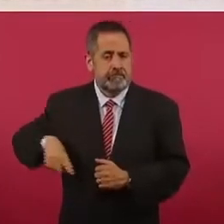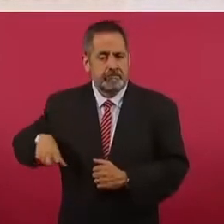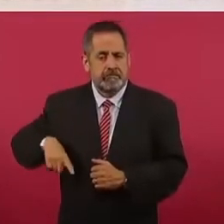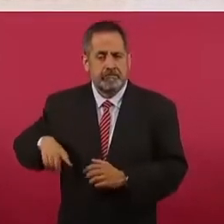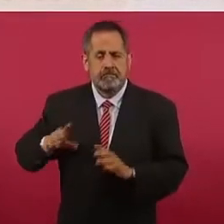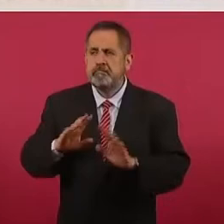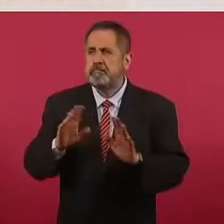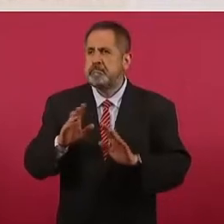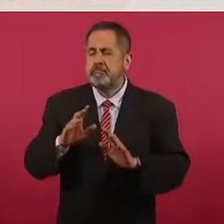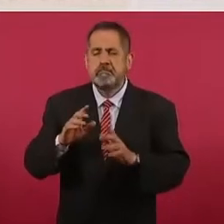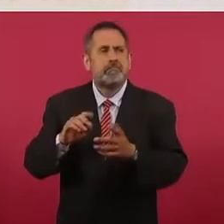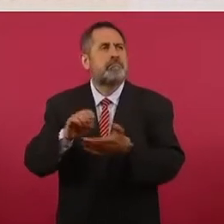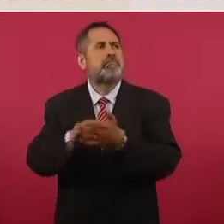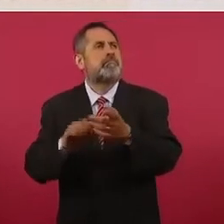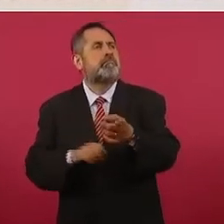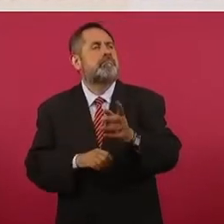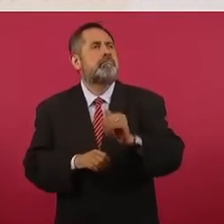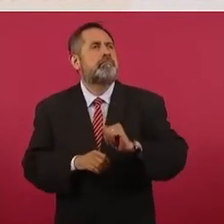en